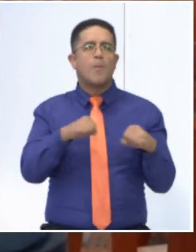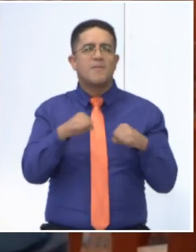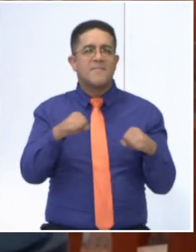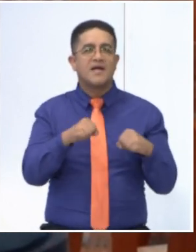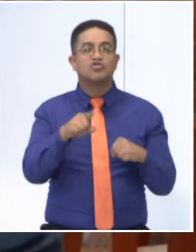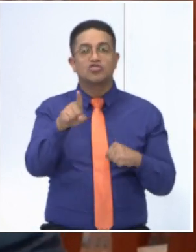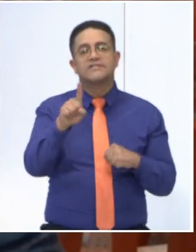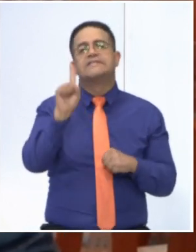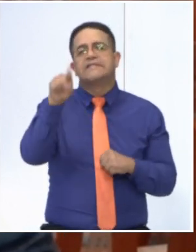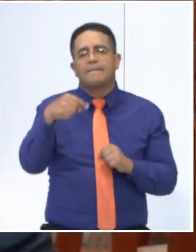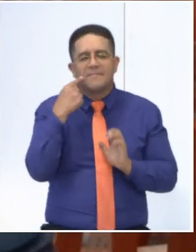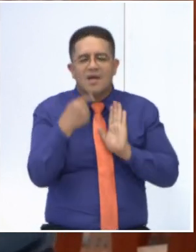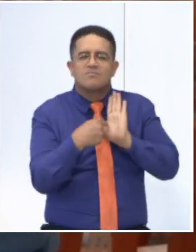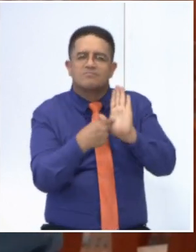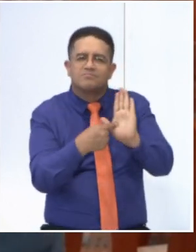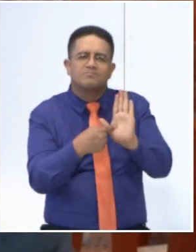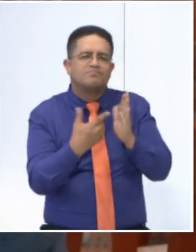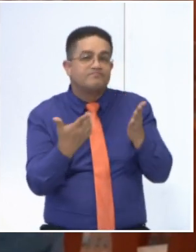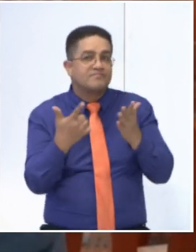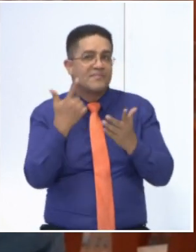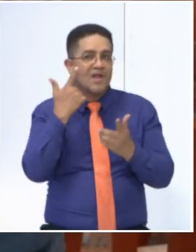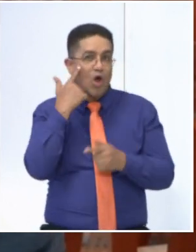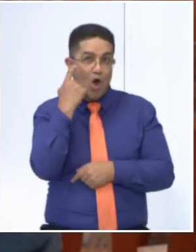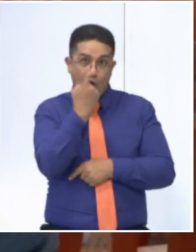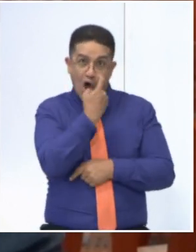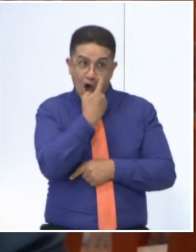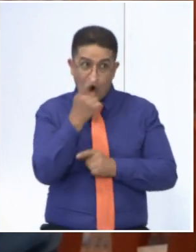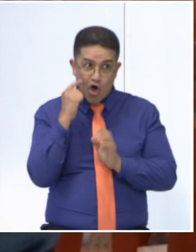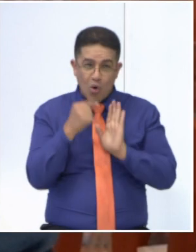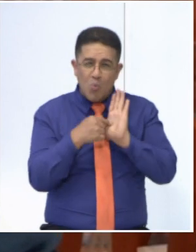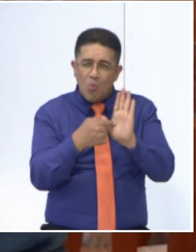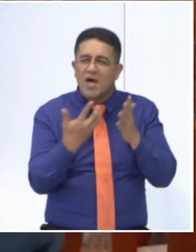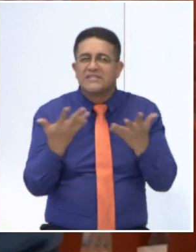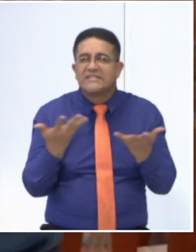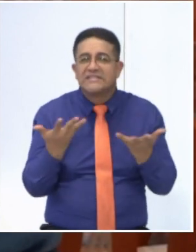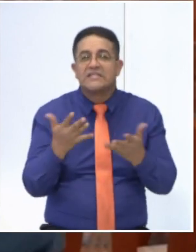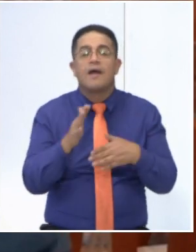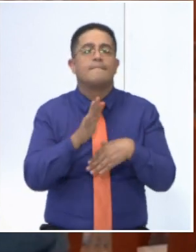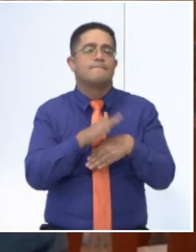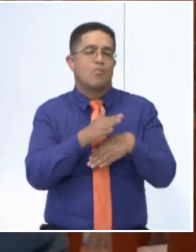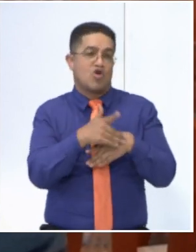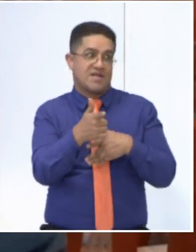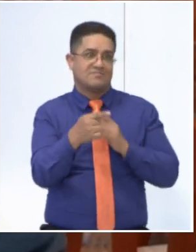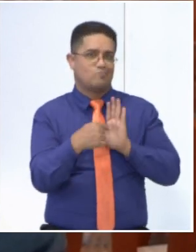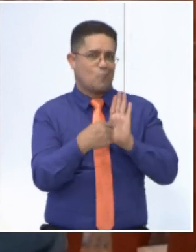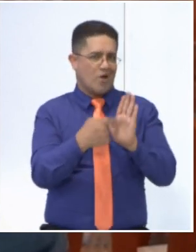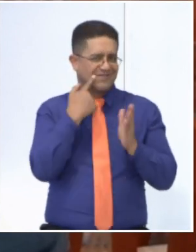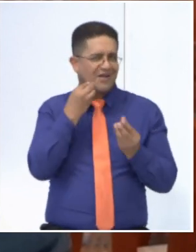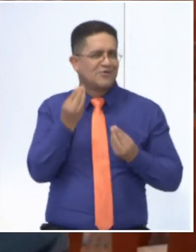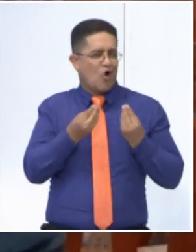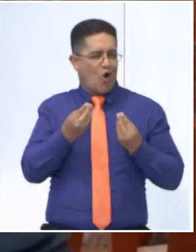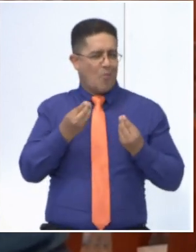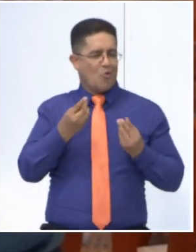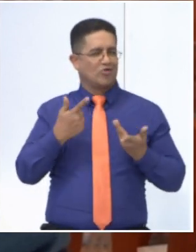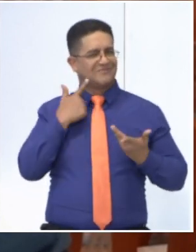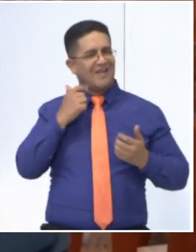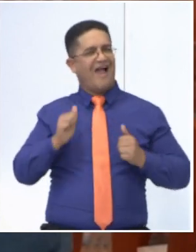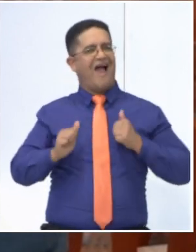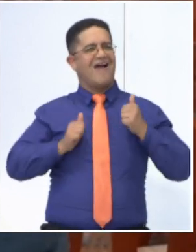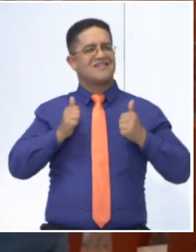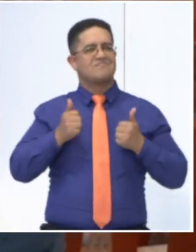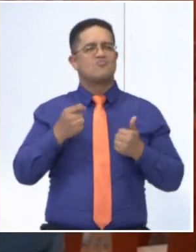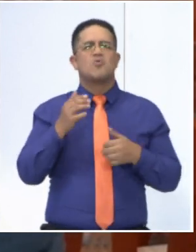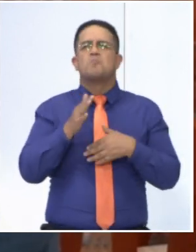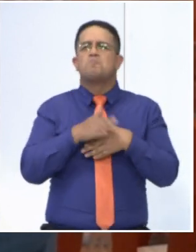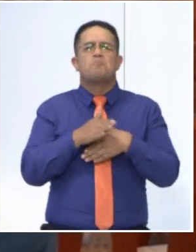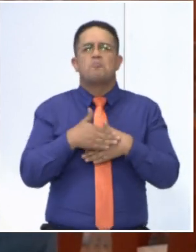ti, tu mirada y el brillo de tus ojos. Y es porque son el reflejo de tu estado de ánimo. Y esto ocurre porque existe